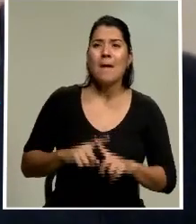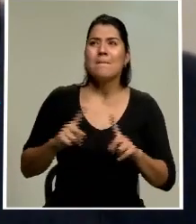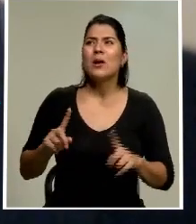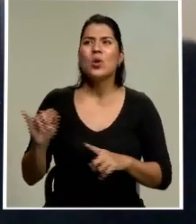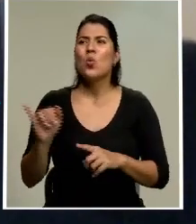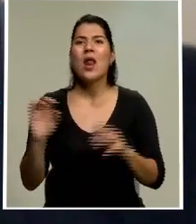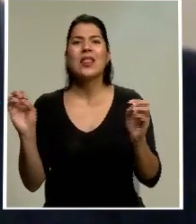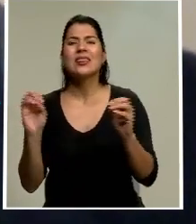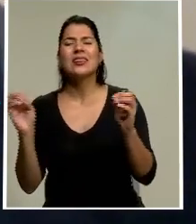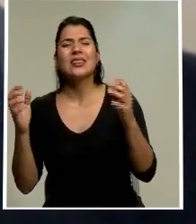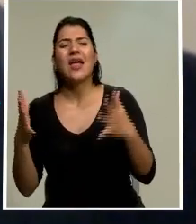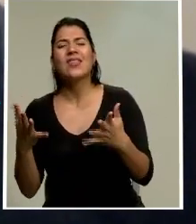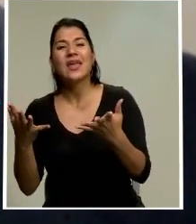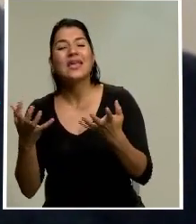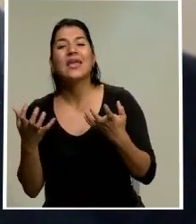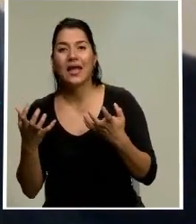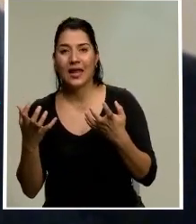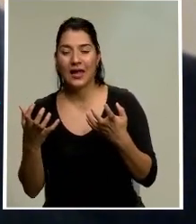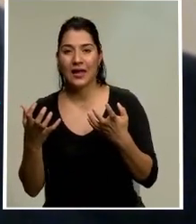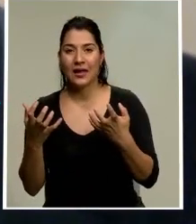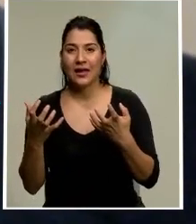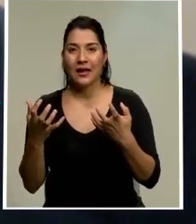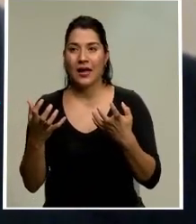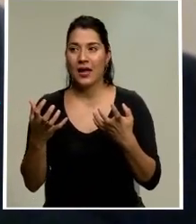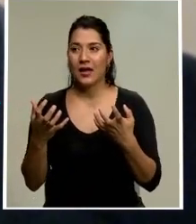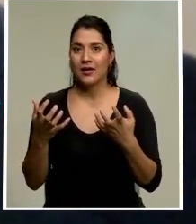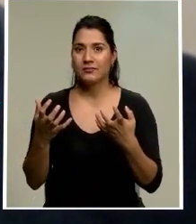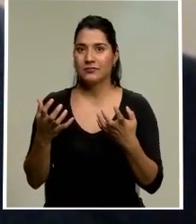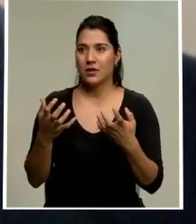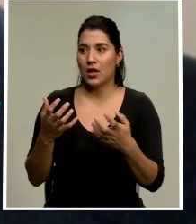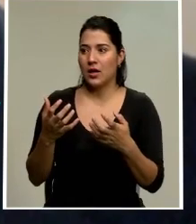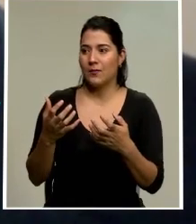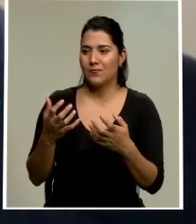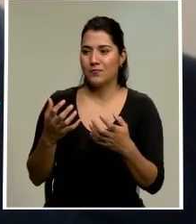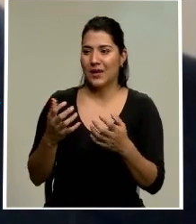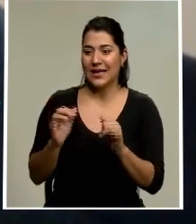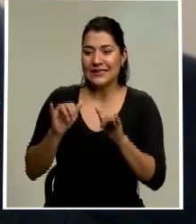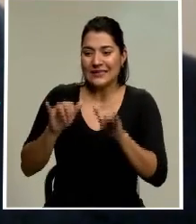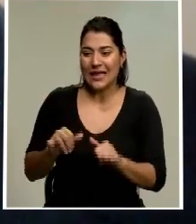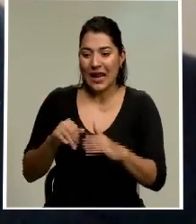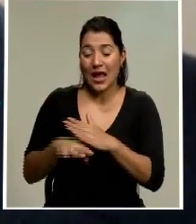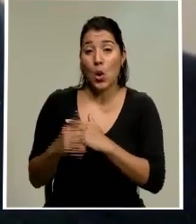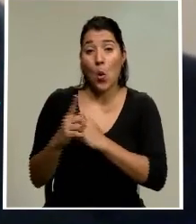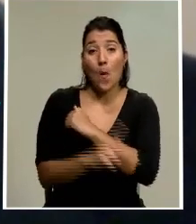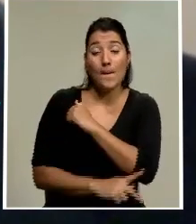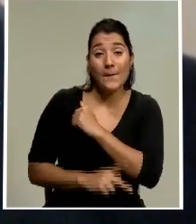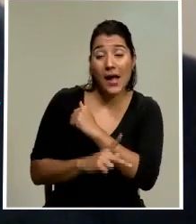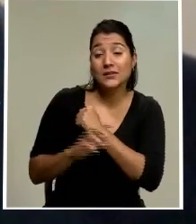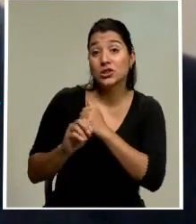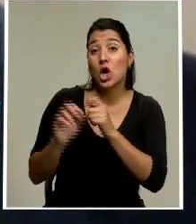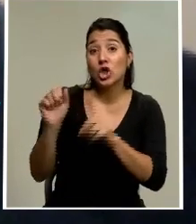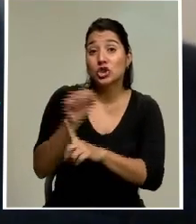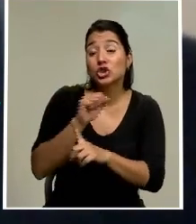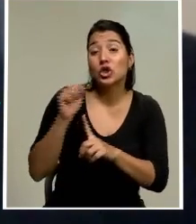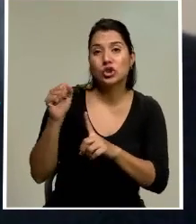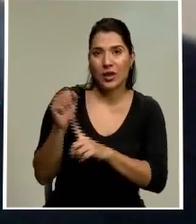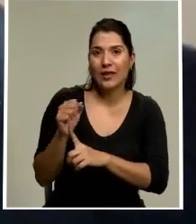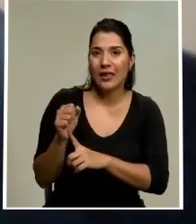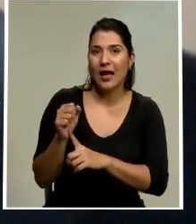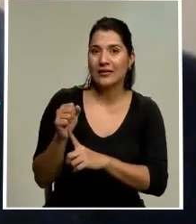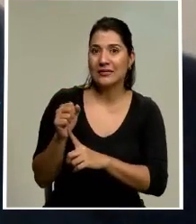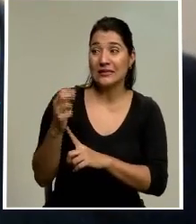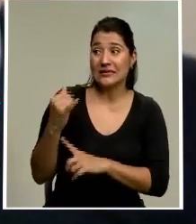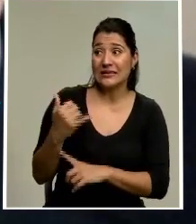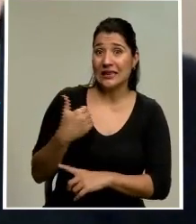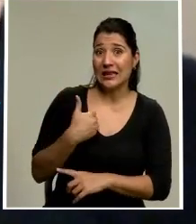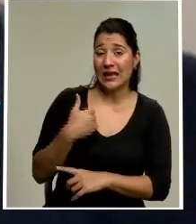quiere invertir, por ejemplo, en un país o en una sociedad en donde se ponga en